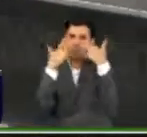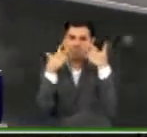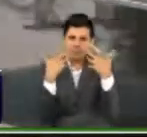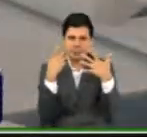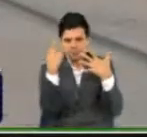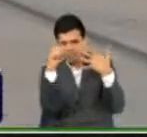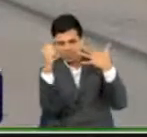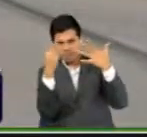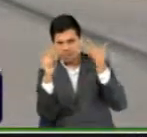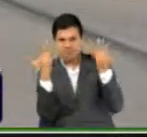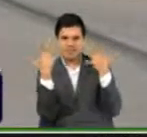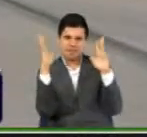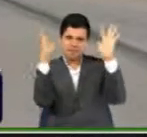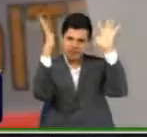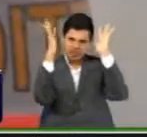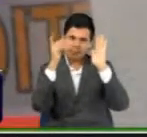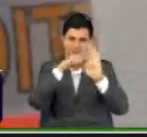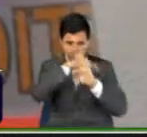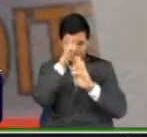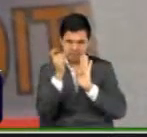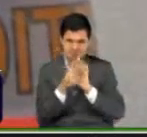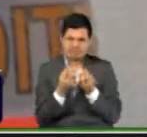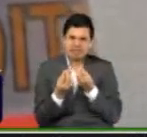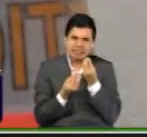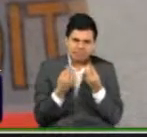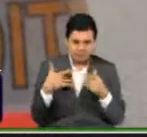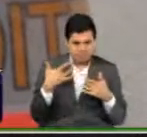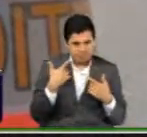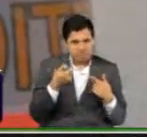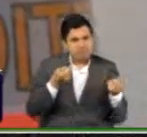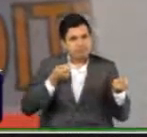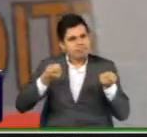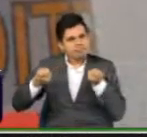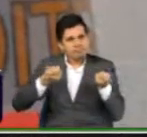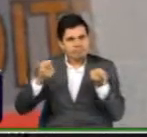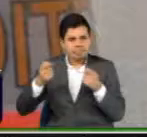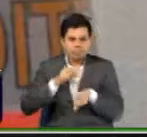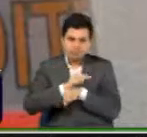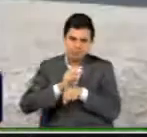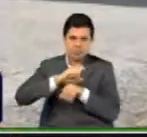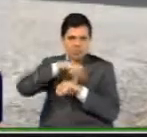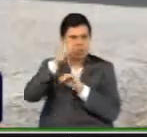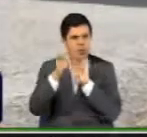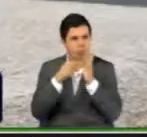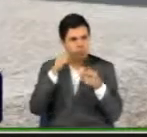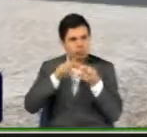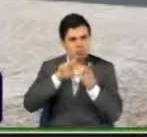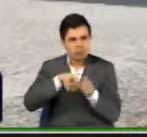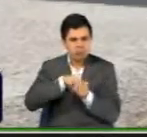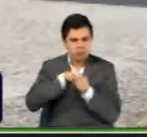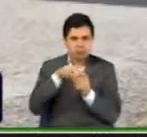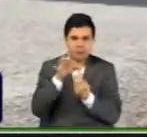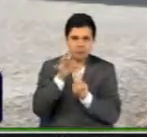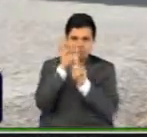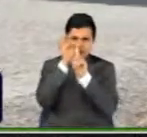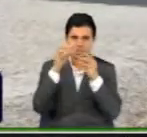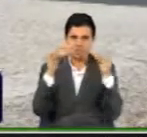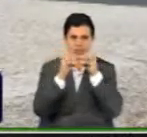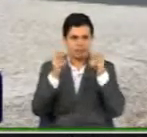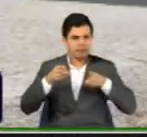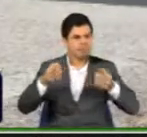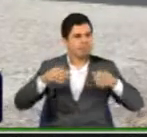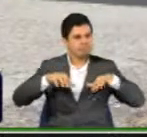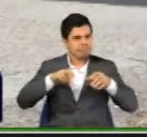diferentes fiestas en todo el departamento, por consiguiente vamos a hacer unos controles especiales enfocados a vehículos de transporte especial, igualmente de transporte de